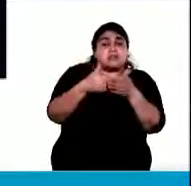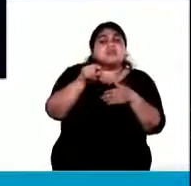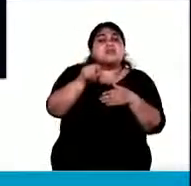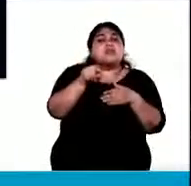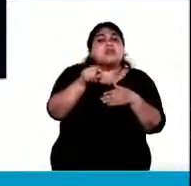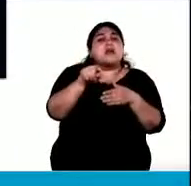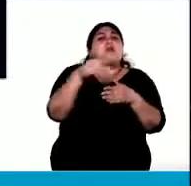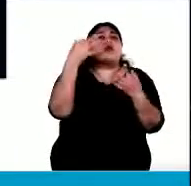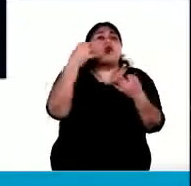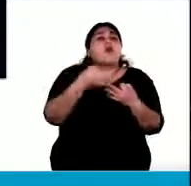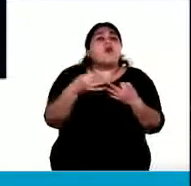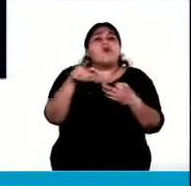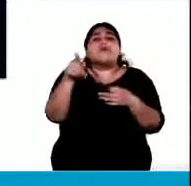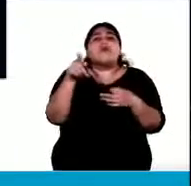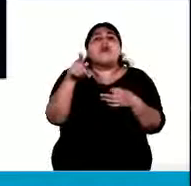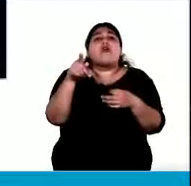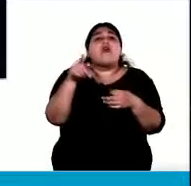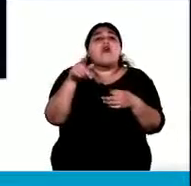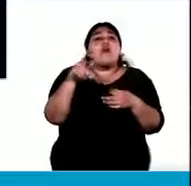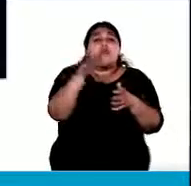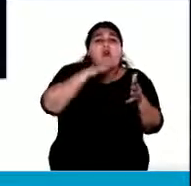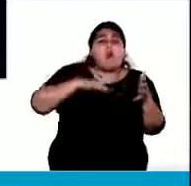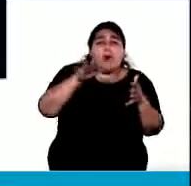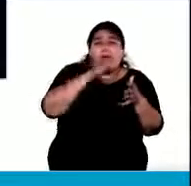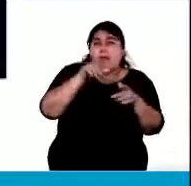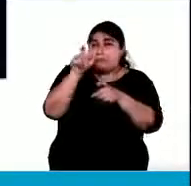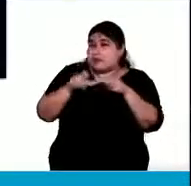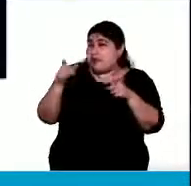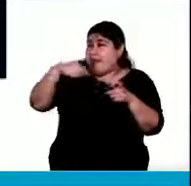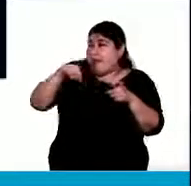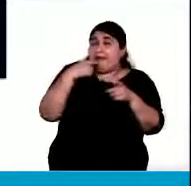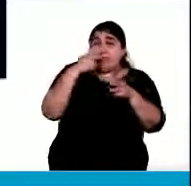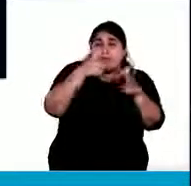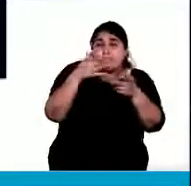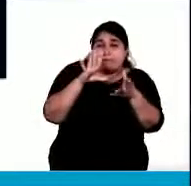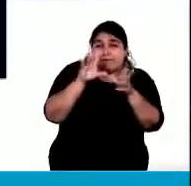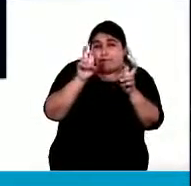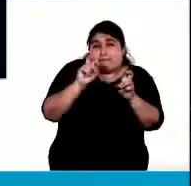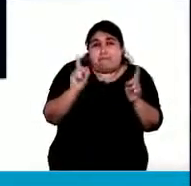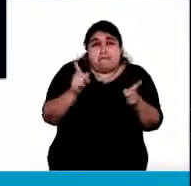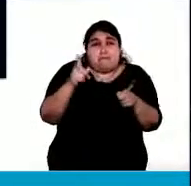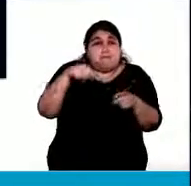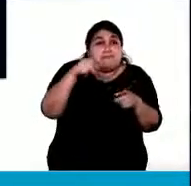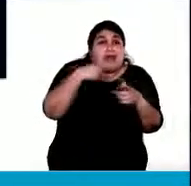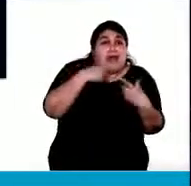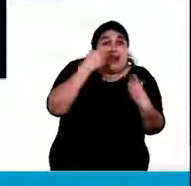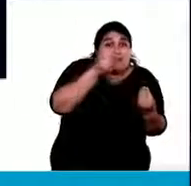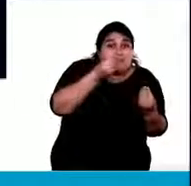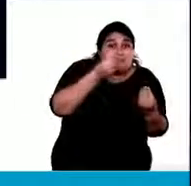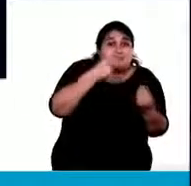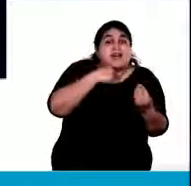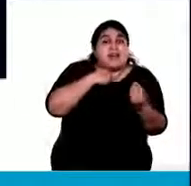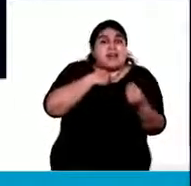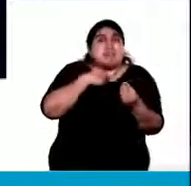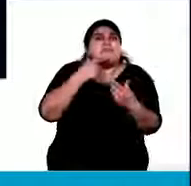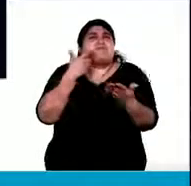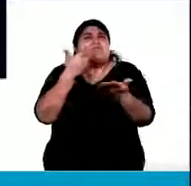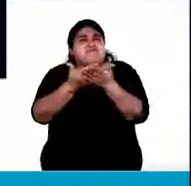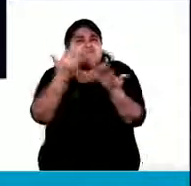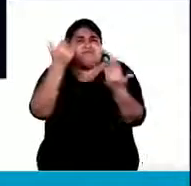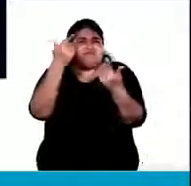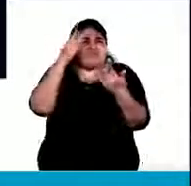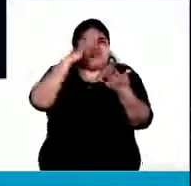zapateo americano arriba de las bancas quienes estaban acá, y lo mismo quienes estaban respecto de pedir interpelación, pedido